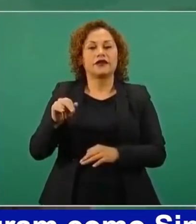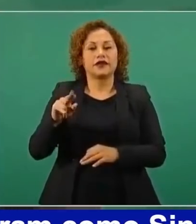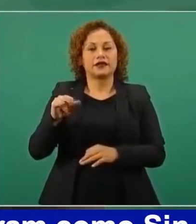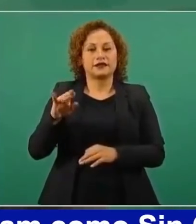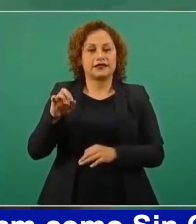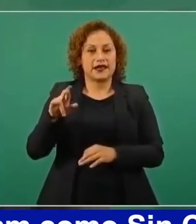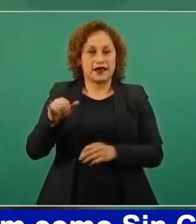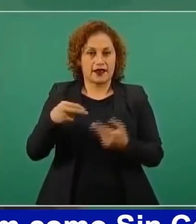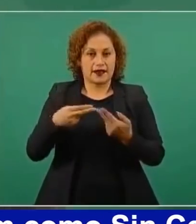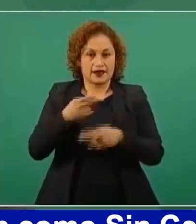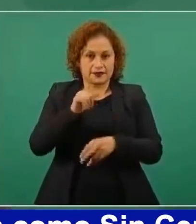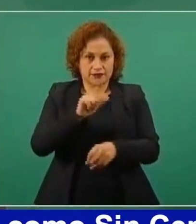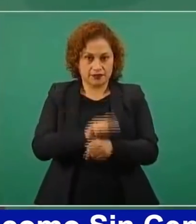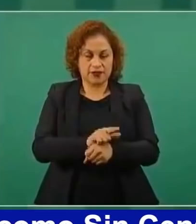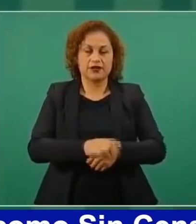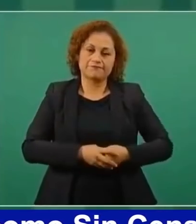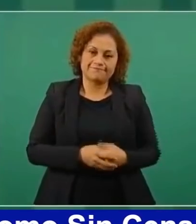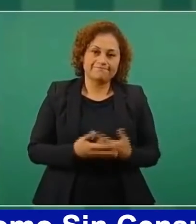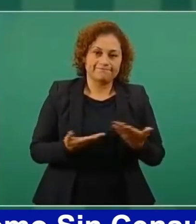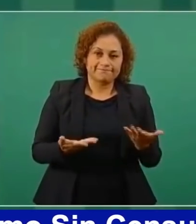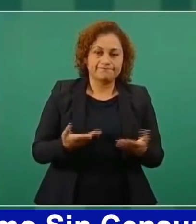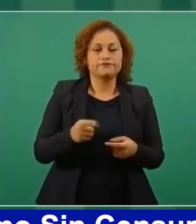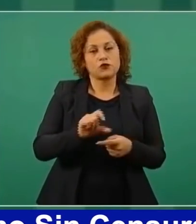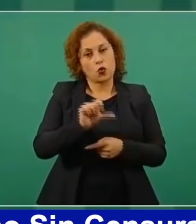Lo de los reclusorios,